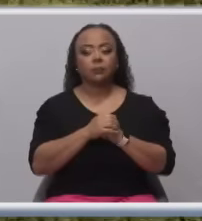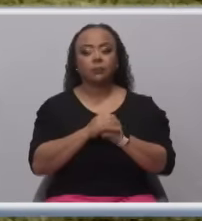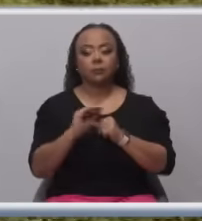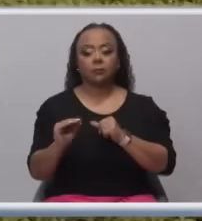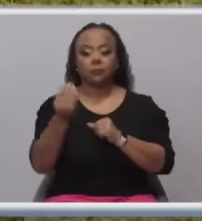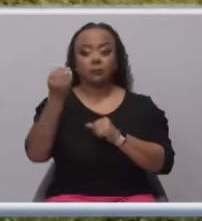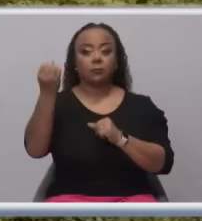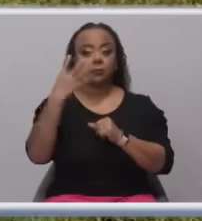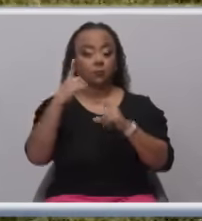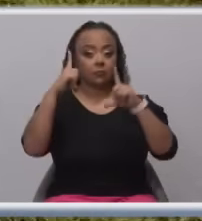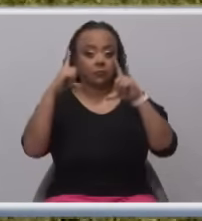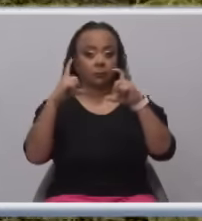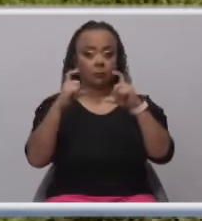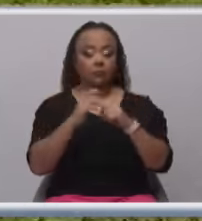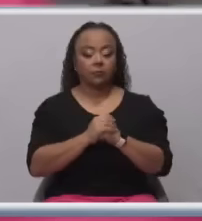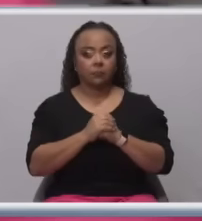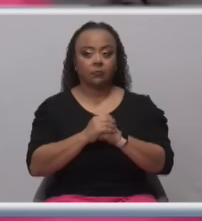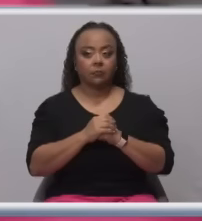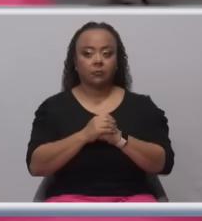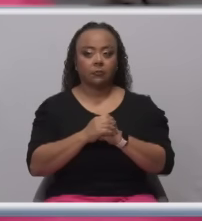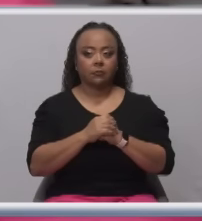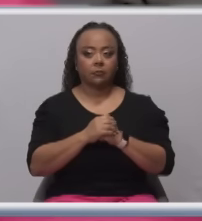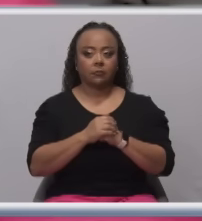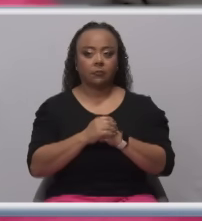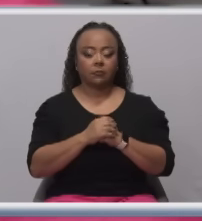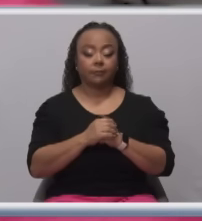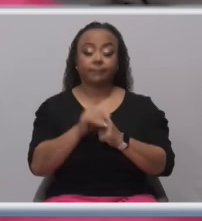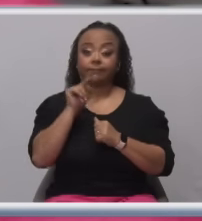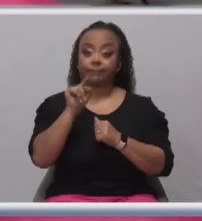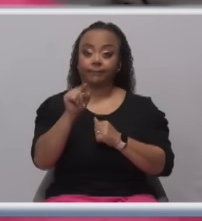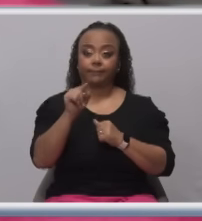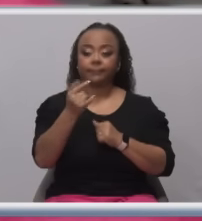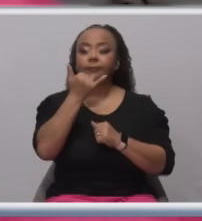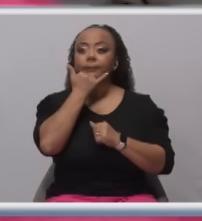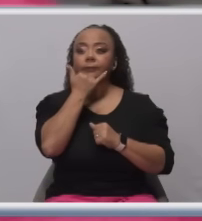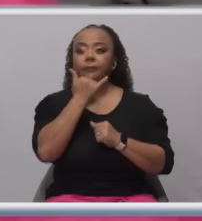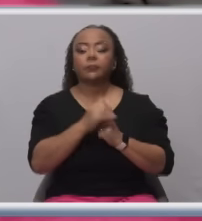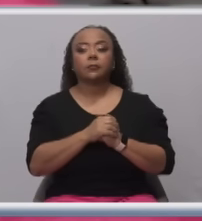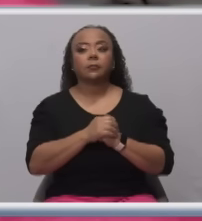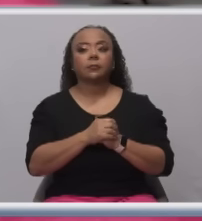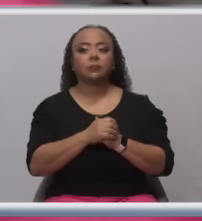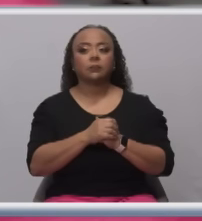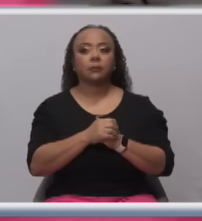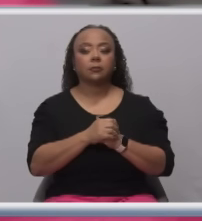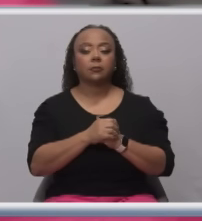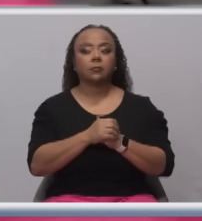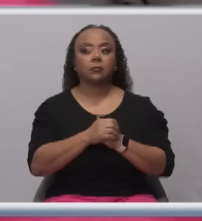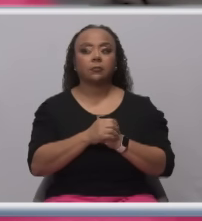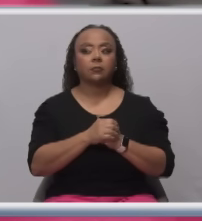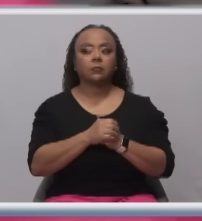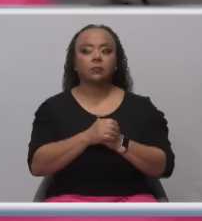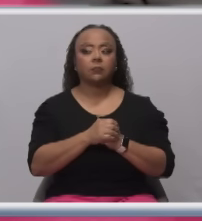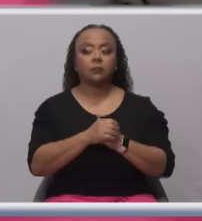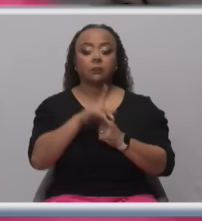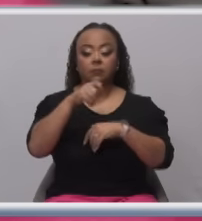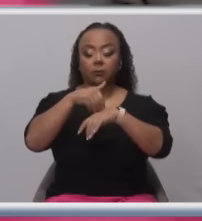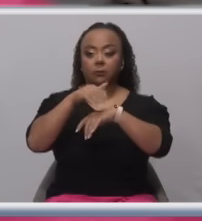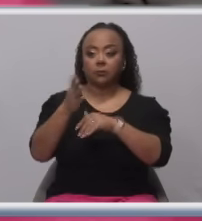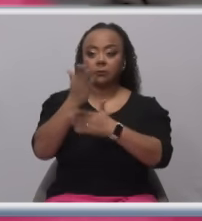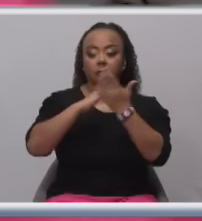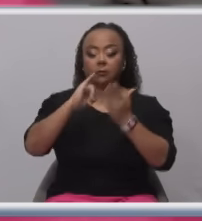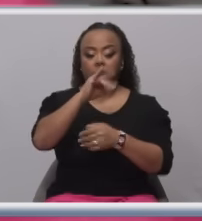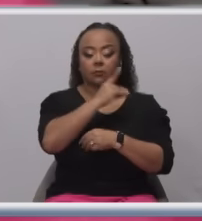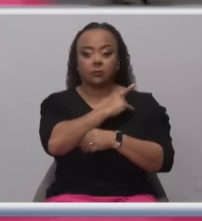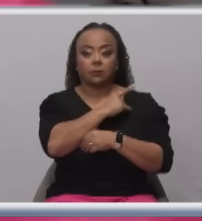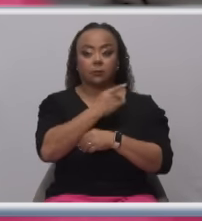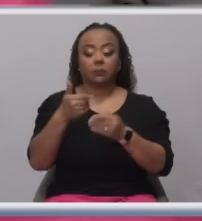hasta me enviaron fotos de donde se estaban quedando ahí lo que pasa es que había que hab que había que haber enviado algún directivo